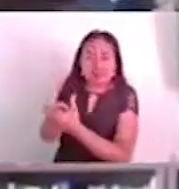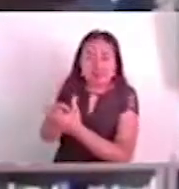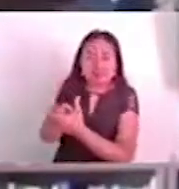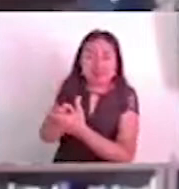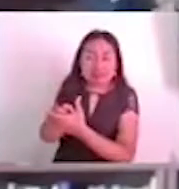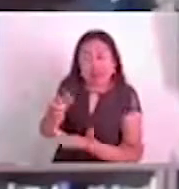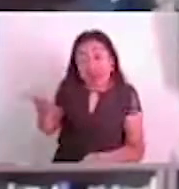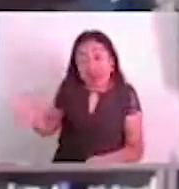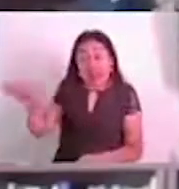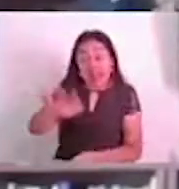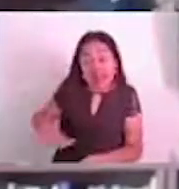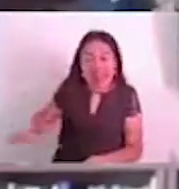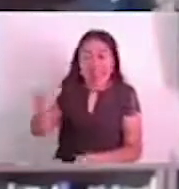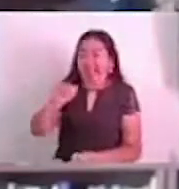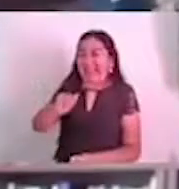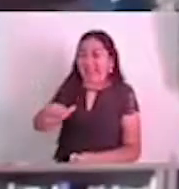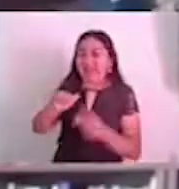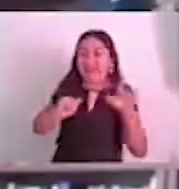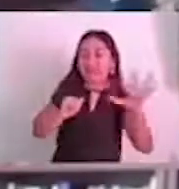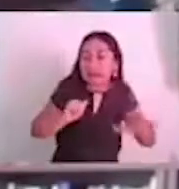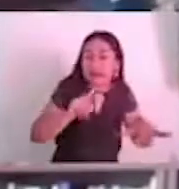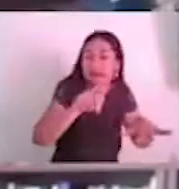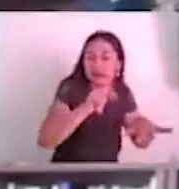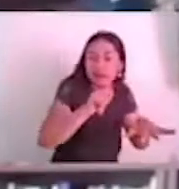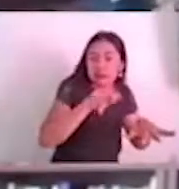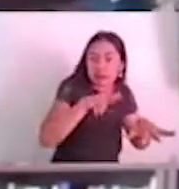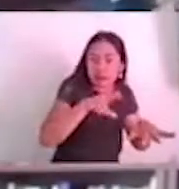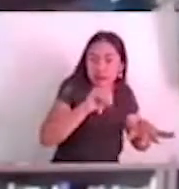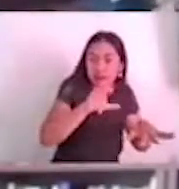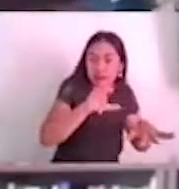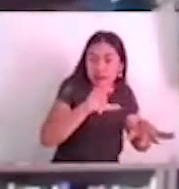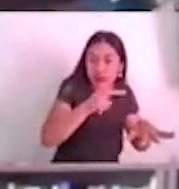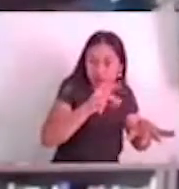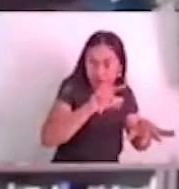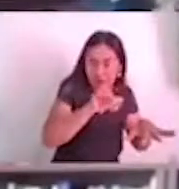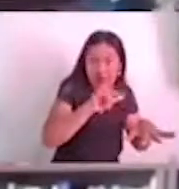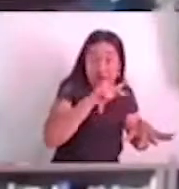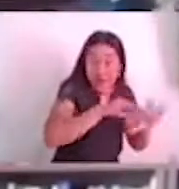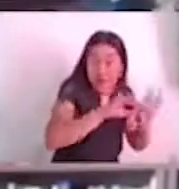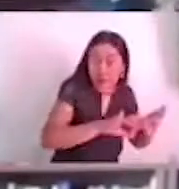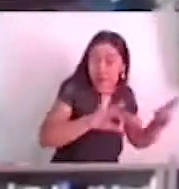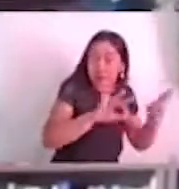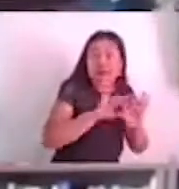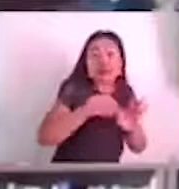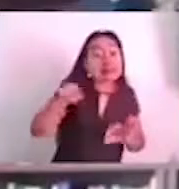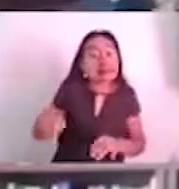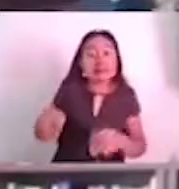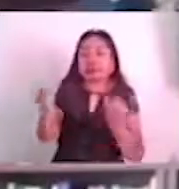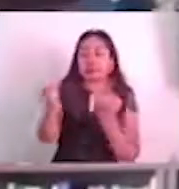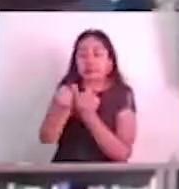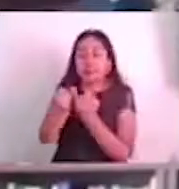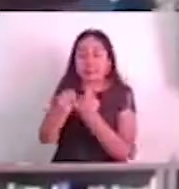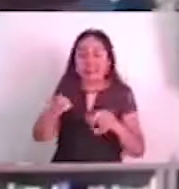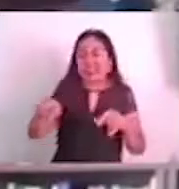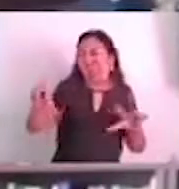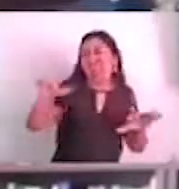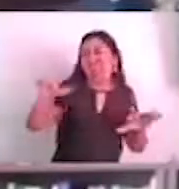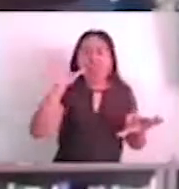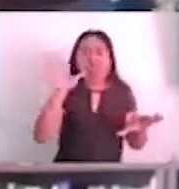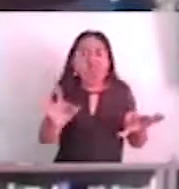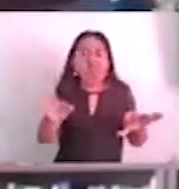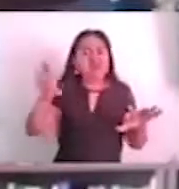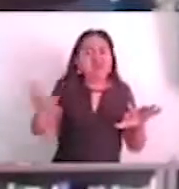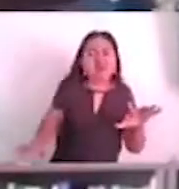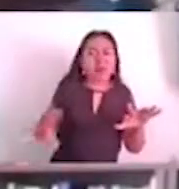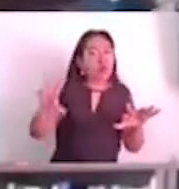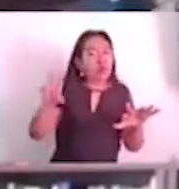y tan importantes como Tenochtitlán, o sea, no vamos a minimizar una por otra, son tan importantes para un habitante de